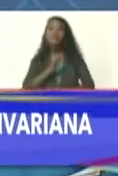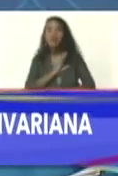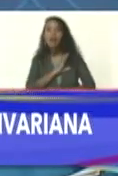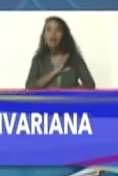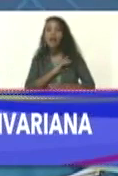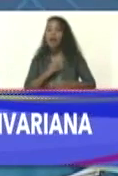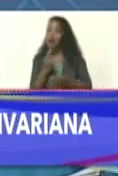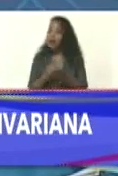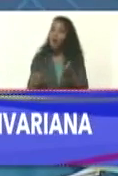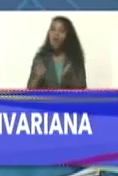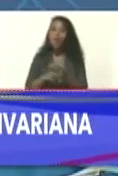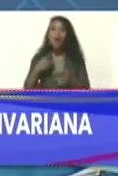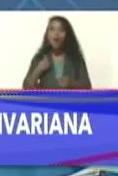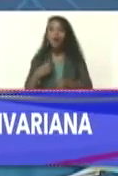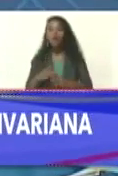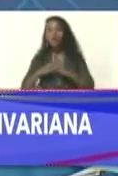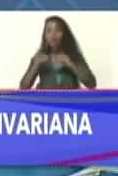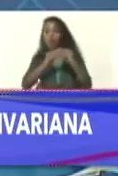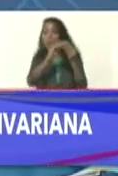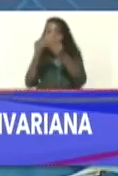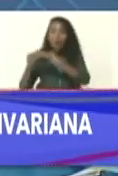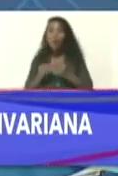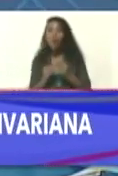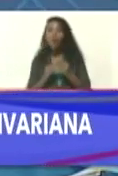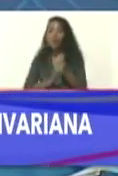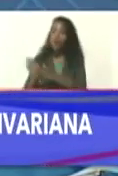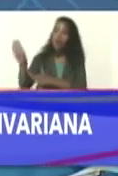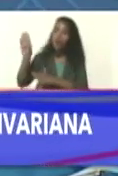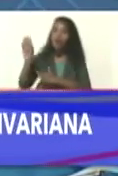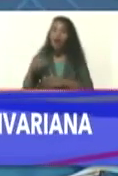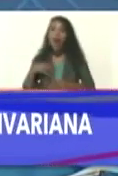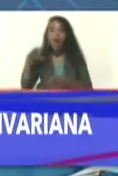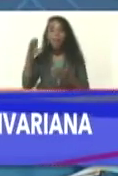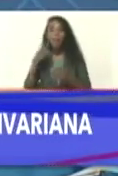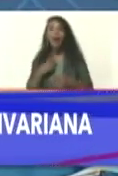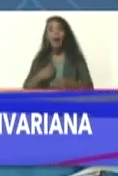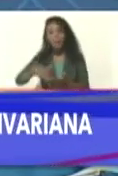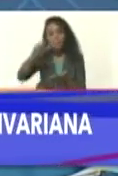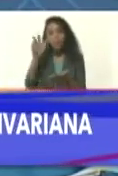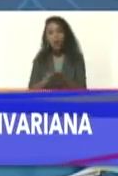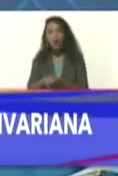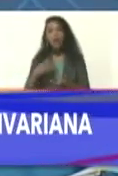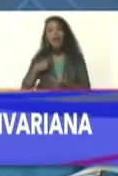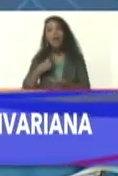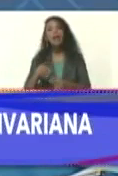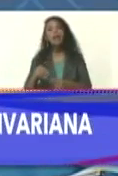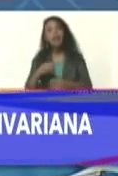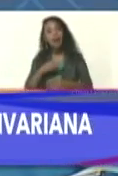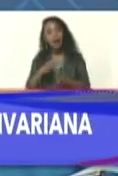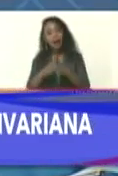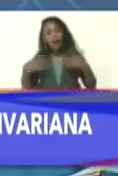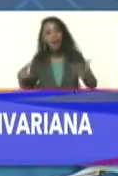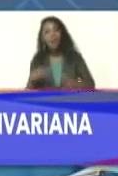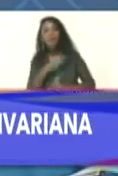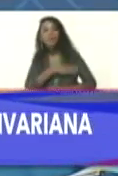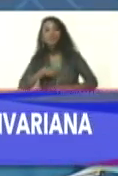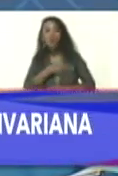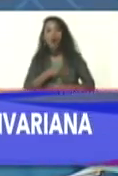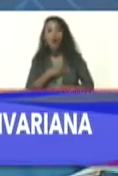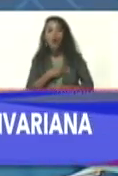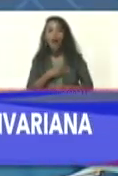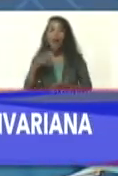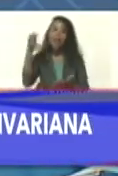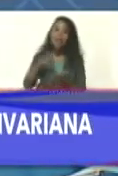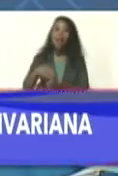recuperarlo, para seguir consolidando el estado social de las misiones, de las grandes misiones, el